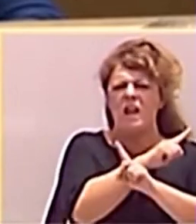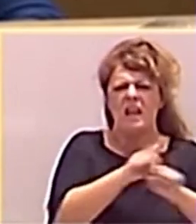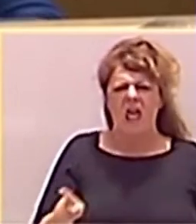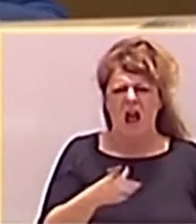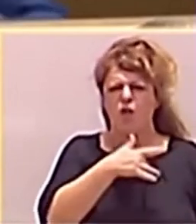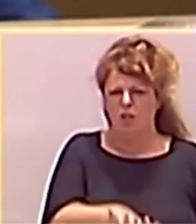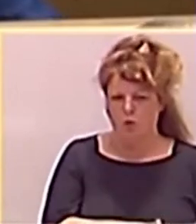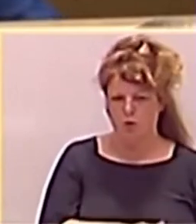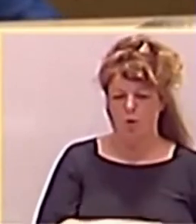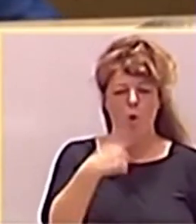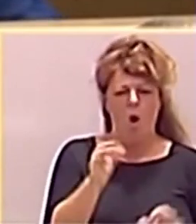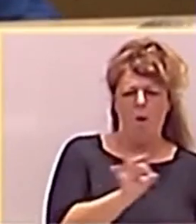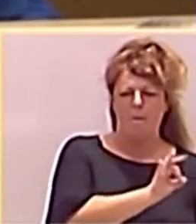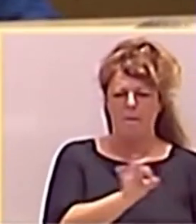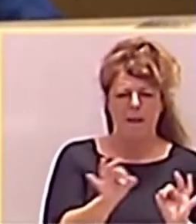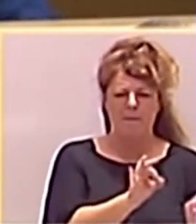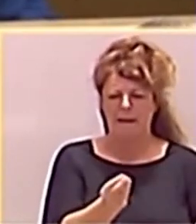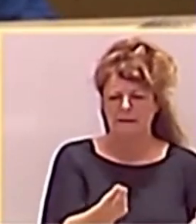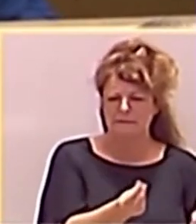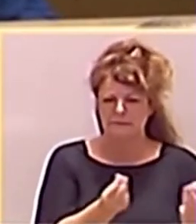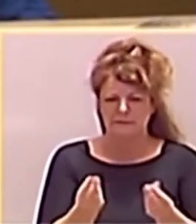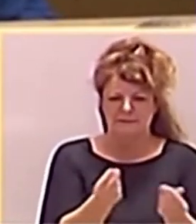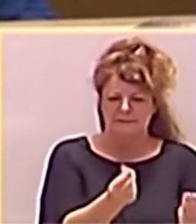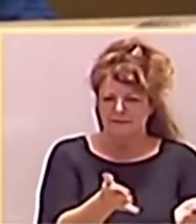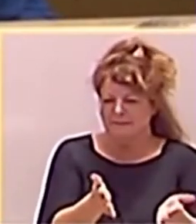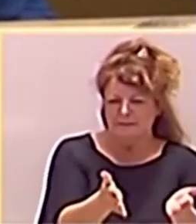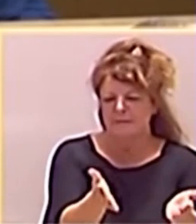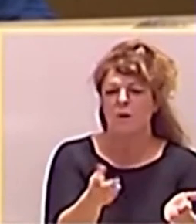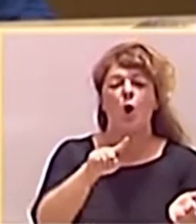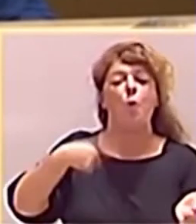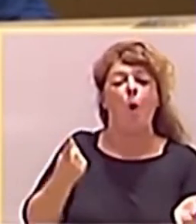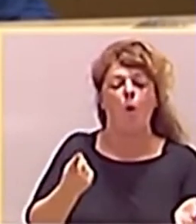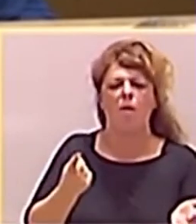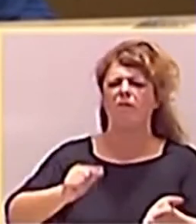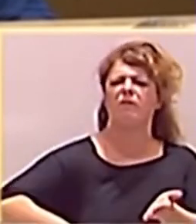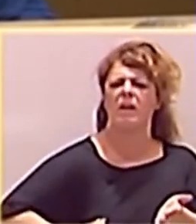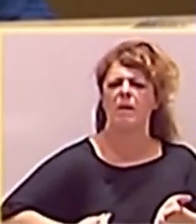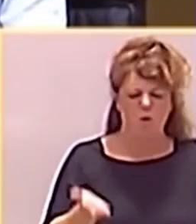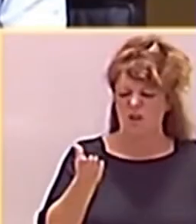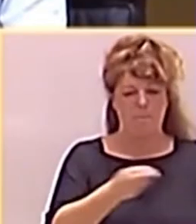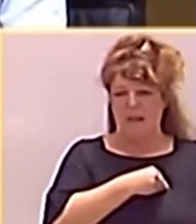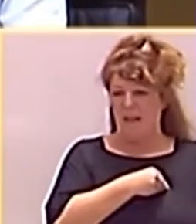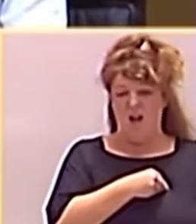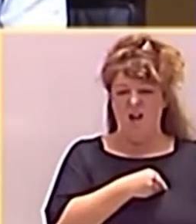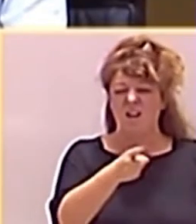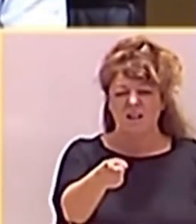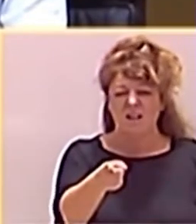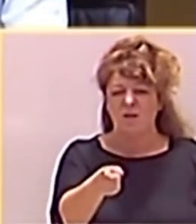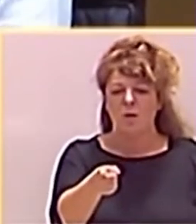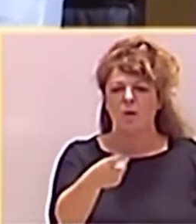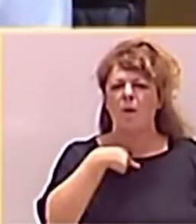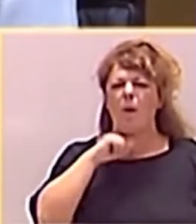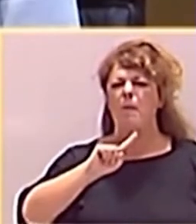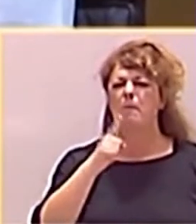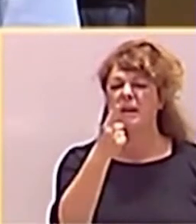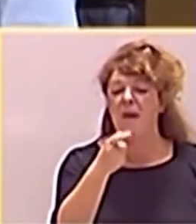luego prepararon el terreno, nos fueron haciendo el cuerpo y después firmaron los indultos. Que malgaste usted su